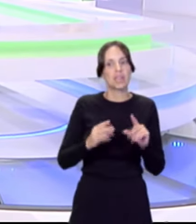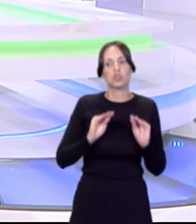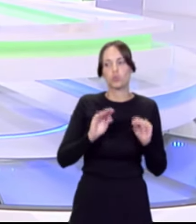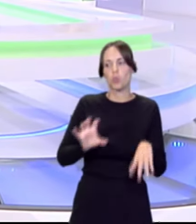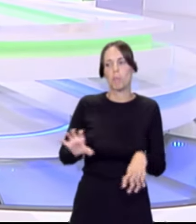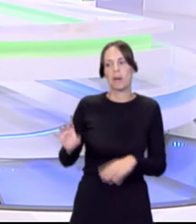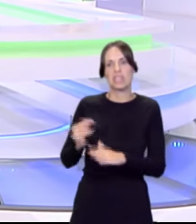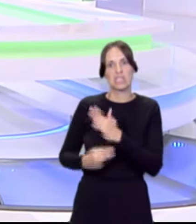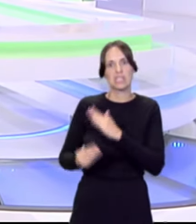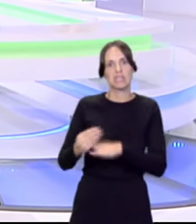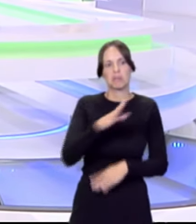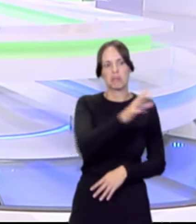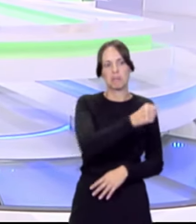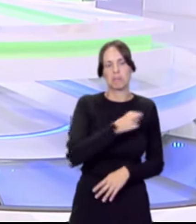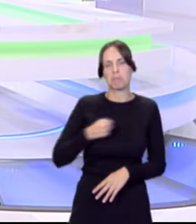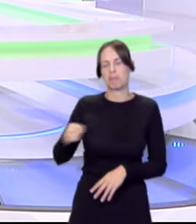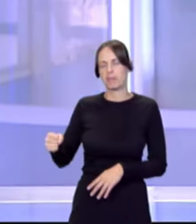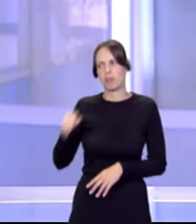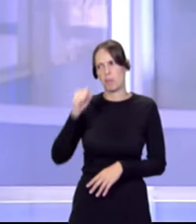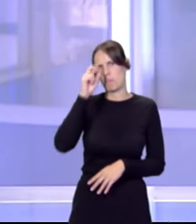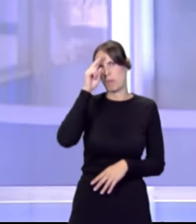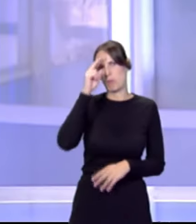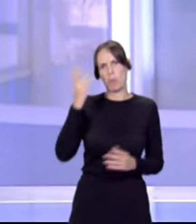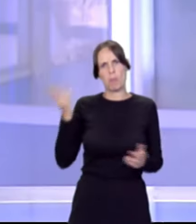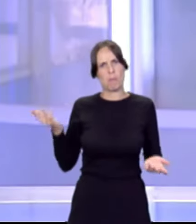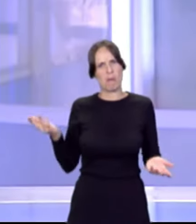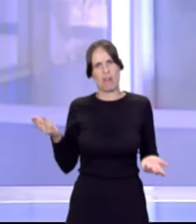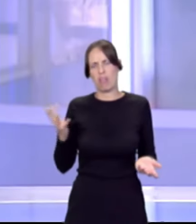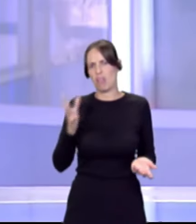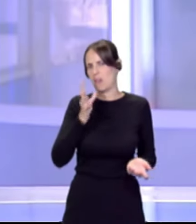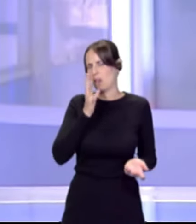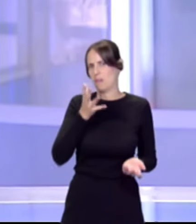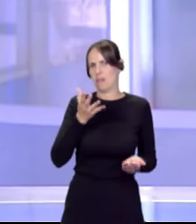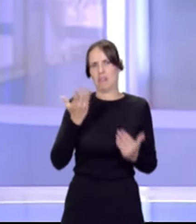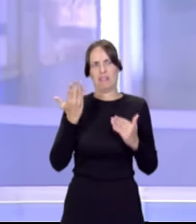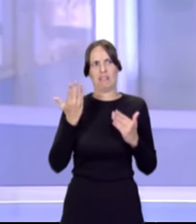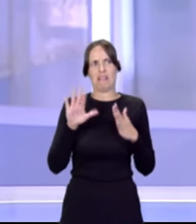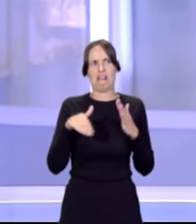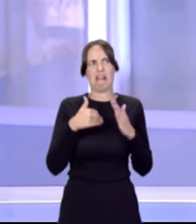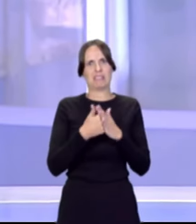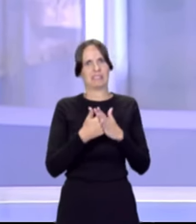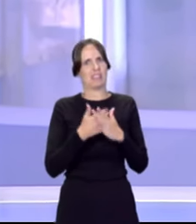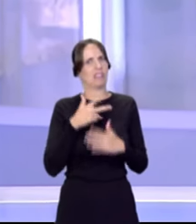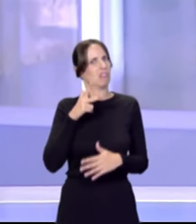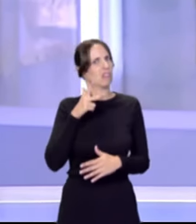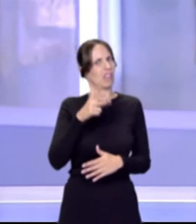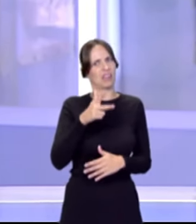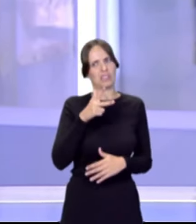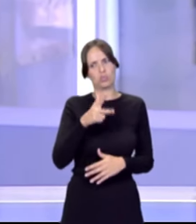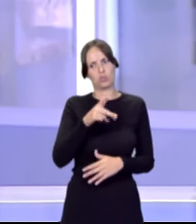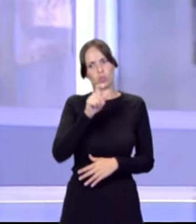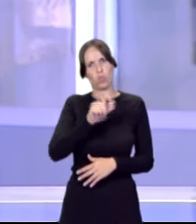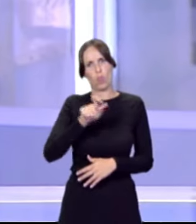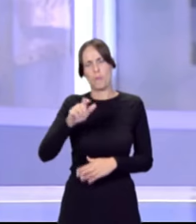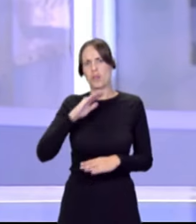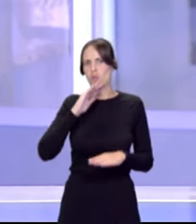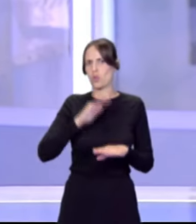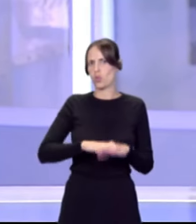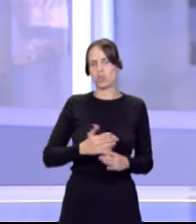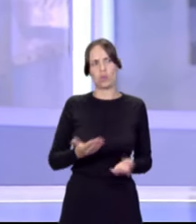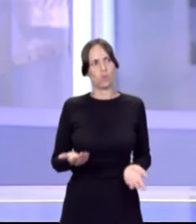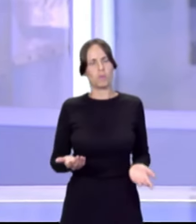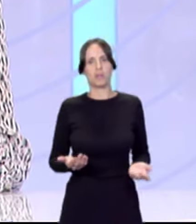bastante preocupante, repito, porque podríamos estar rozando el límite donde se podrían estar vulnerando, que creo que es lo preocupante, los derechos humanos de estas personas. Es